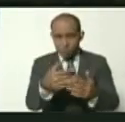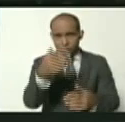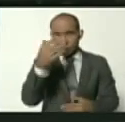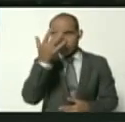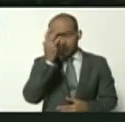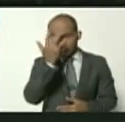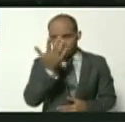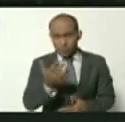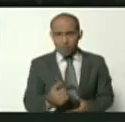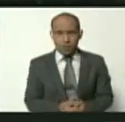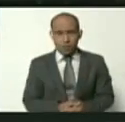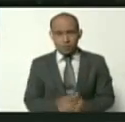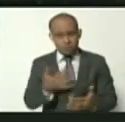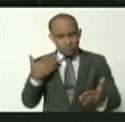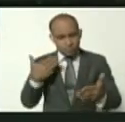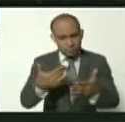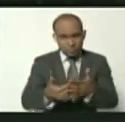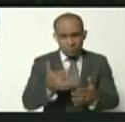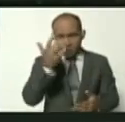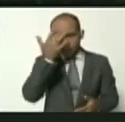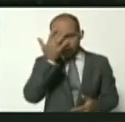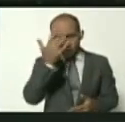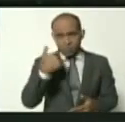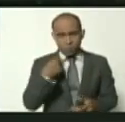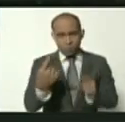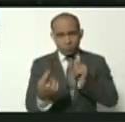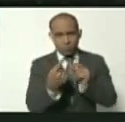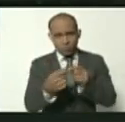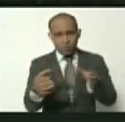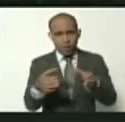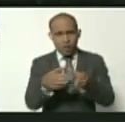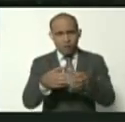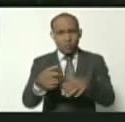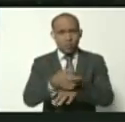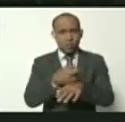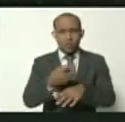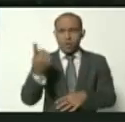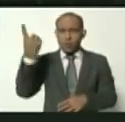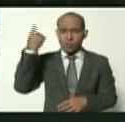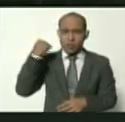Viene el carnaval. Estuve discutiendo con el equipo de gobierno ayer.